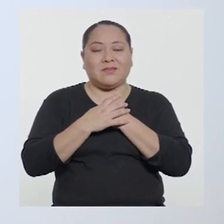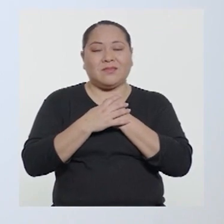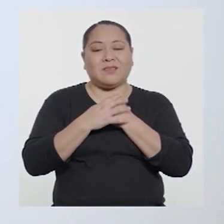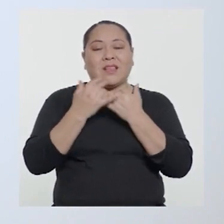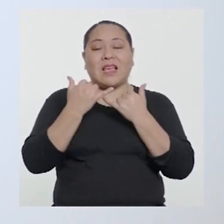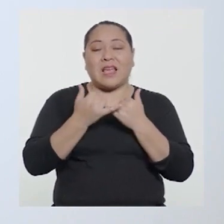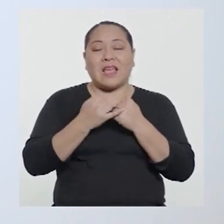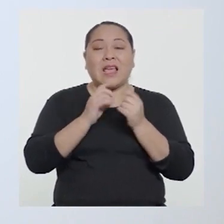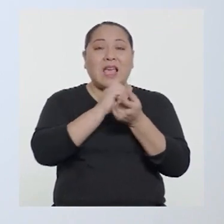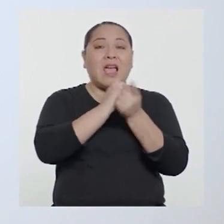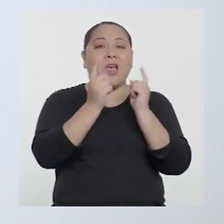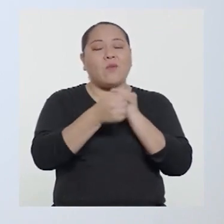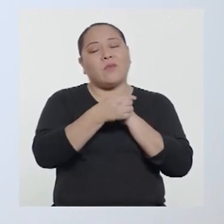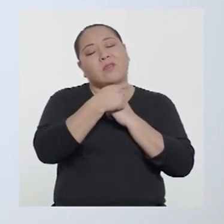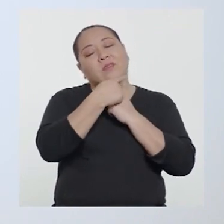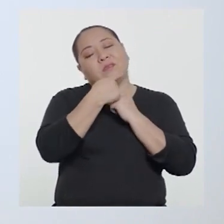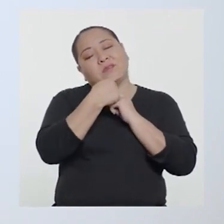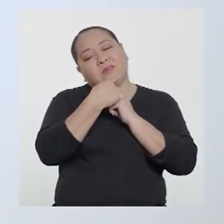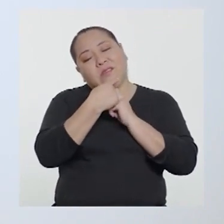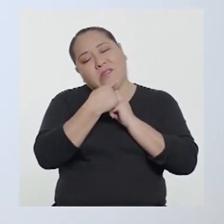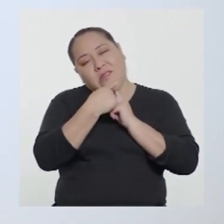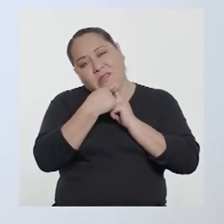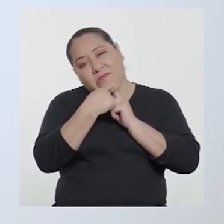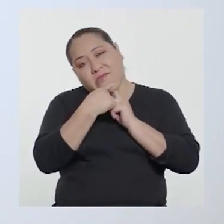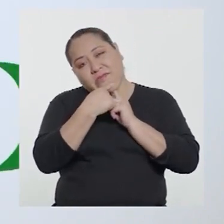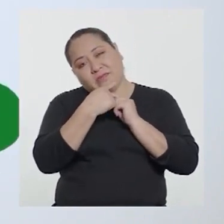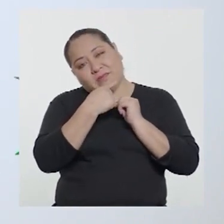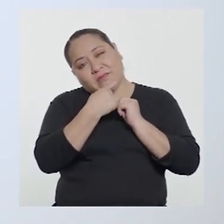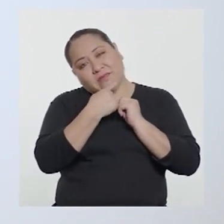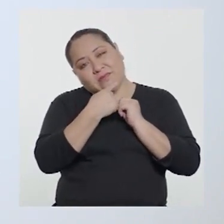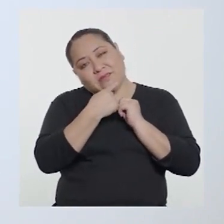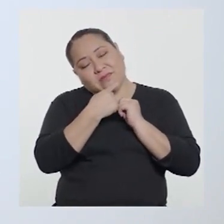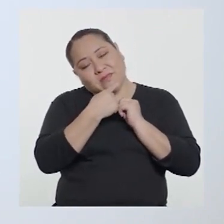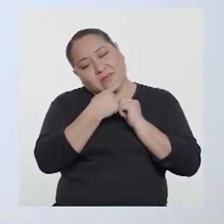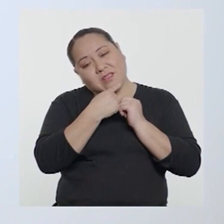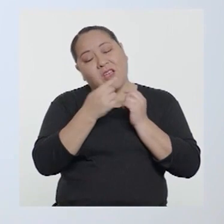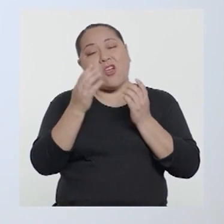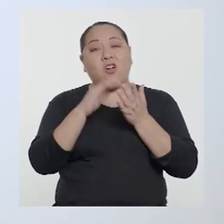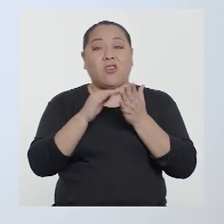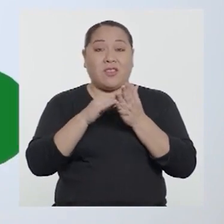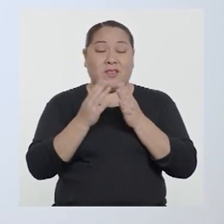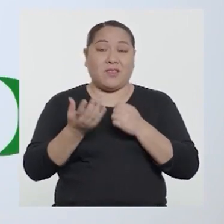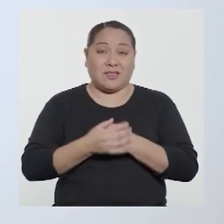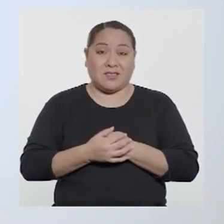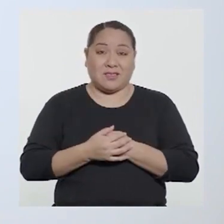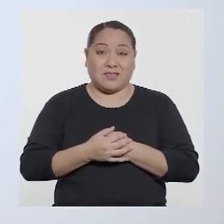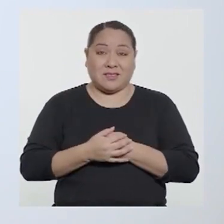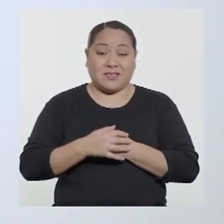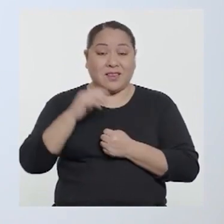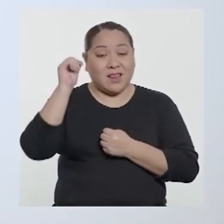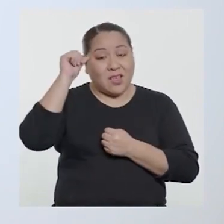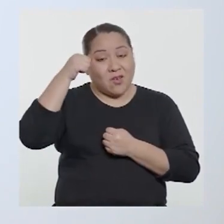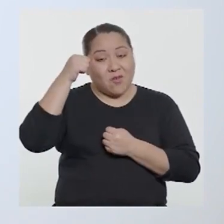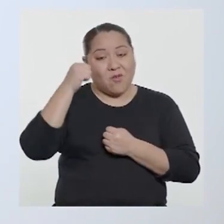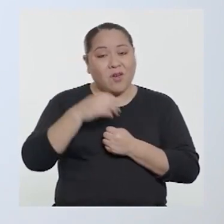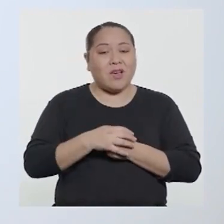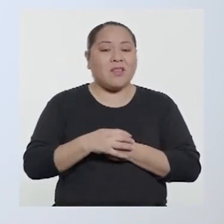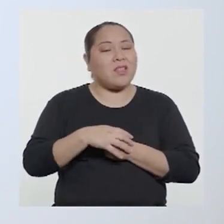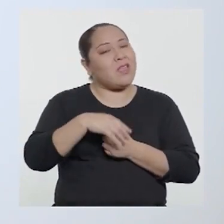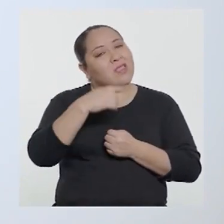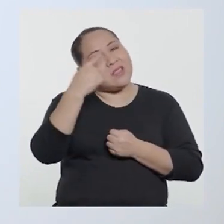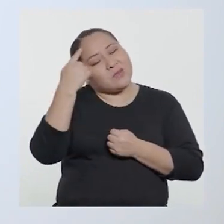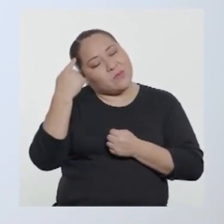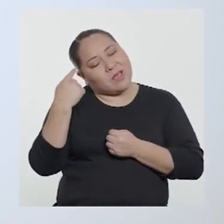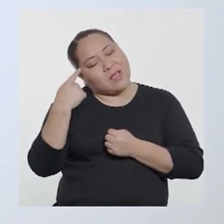Y cambio hacia el otro lado. Lo hacemos una vez más. Recuerda,